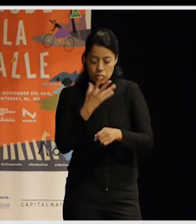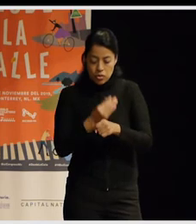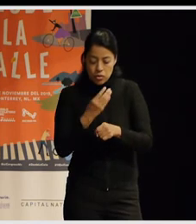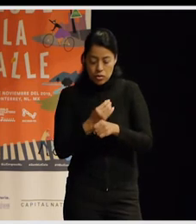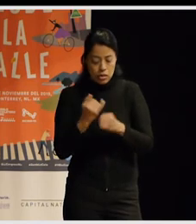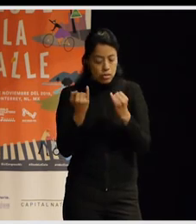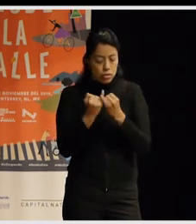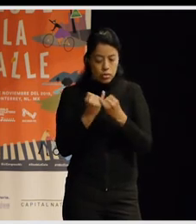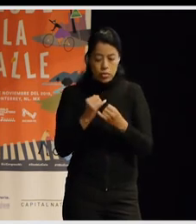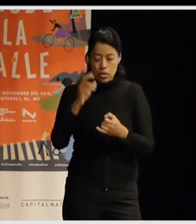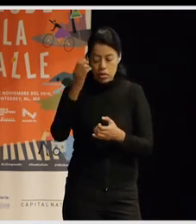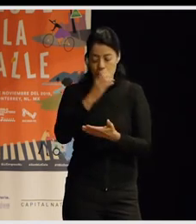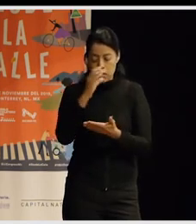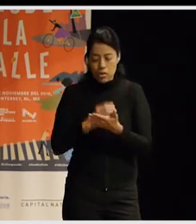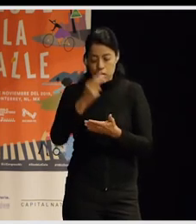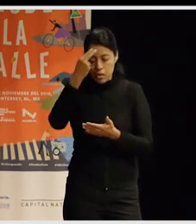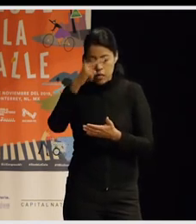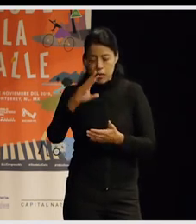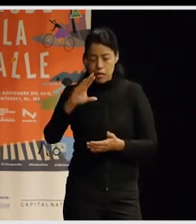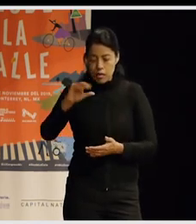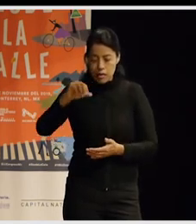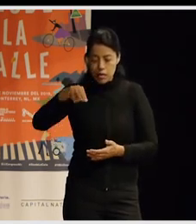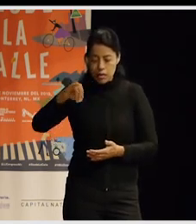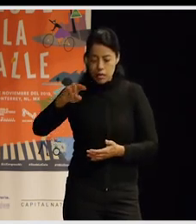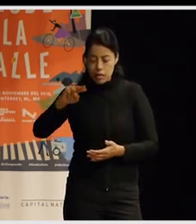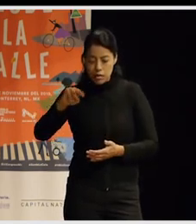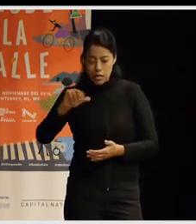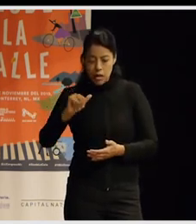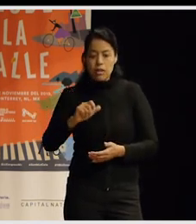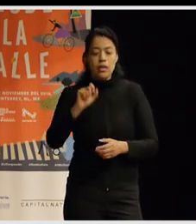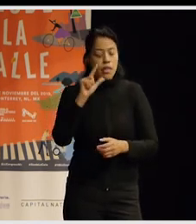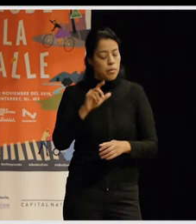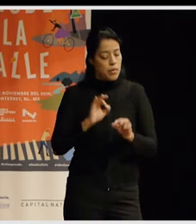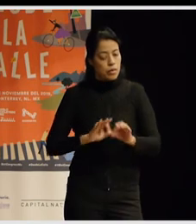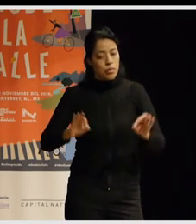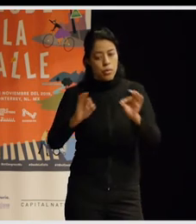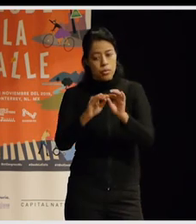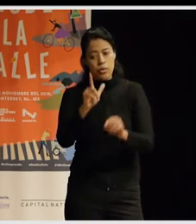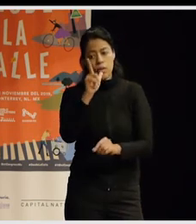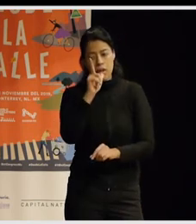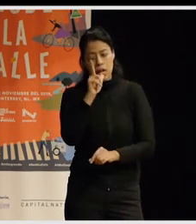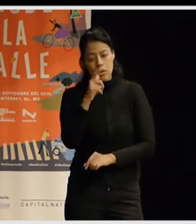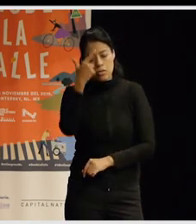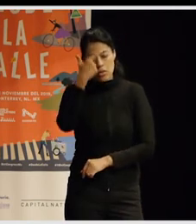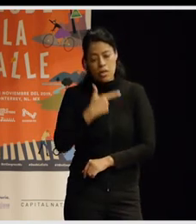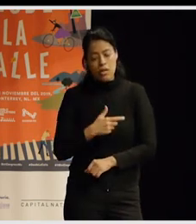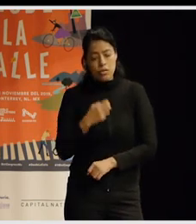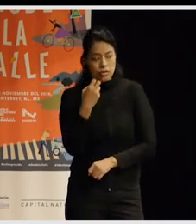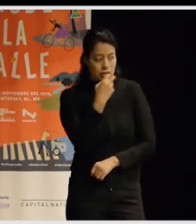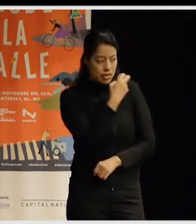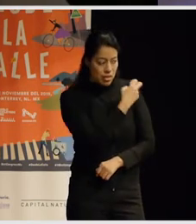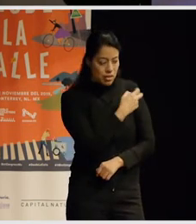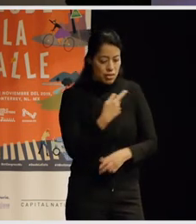de mexico parte de esos son las la iluminación que se genera en la noche lo cual provoca que en este caso no se